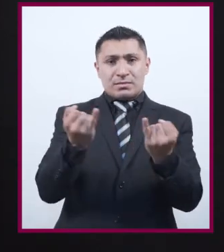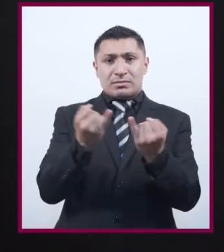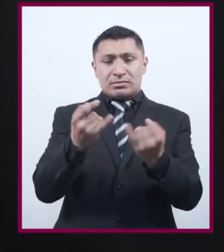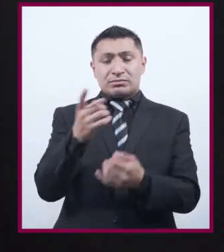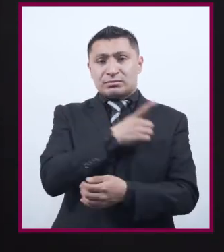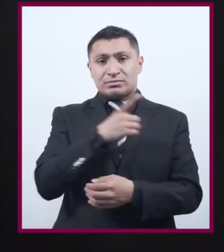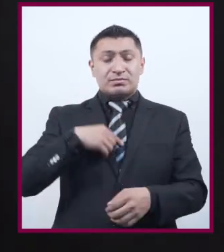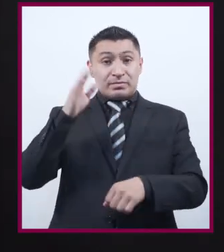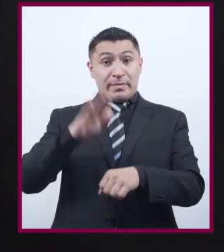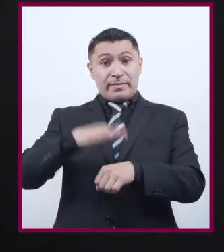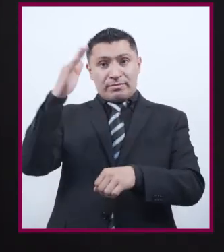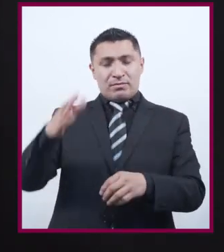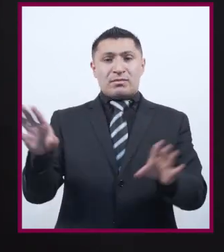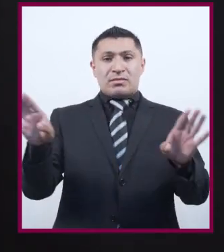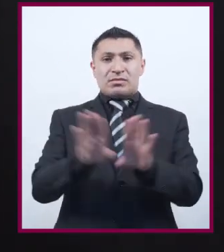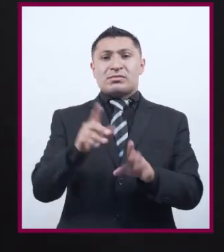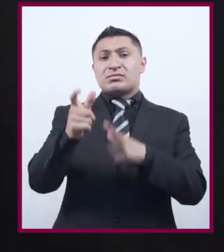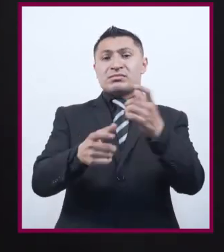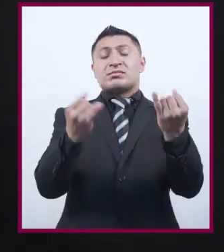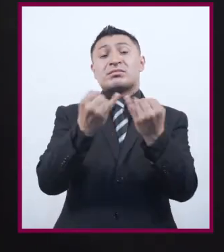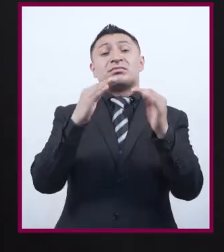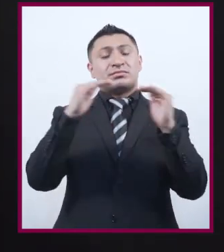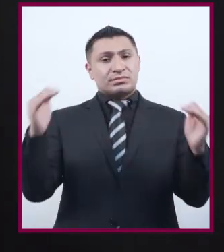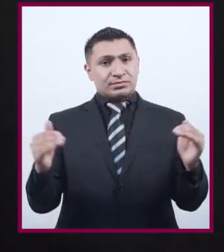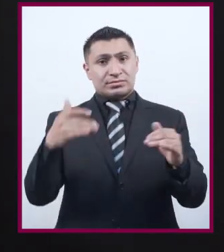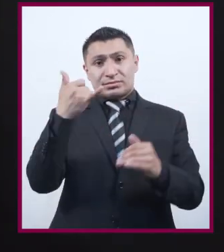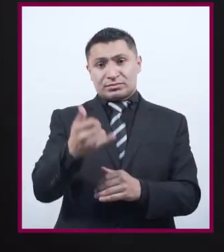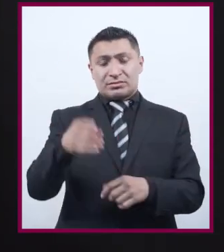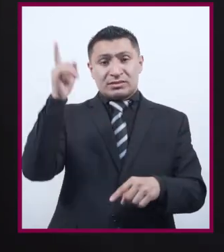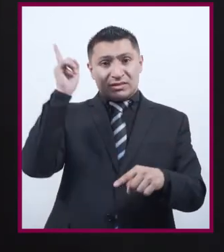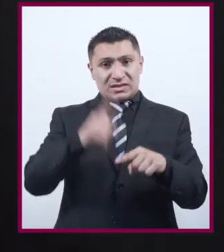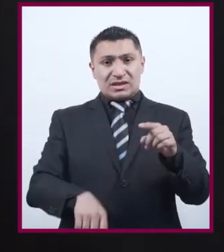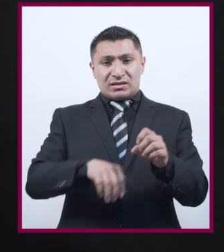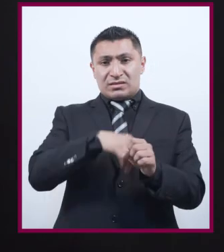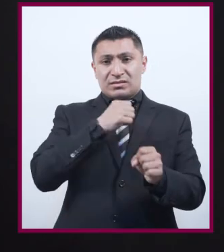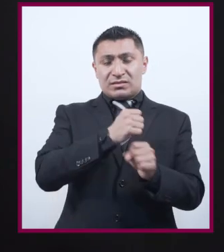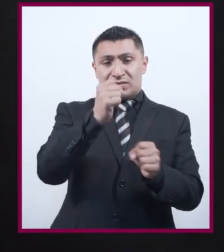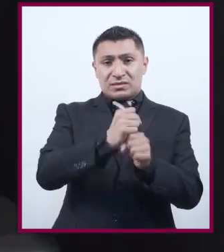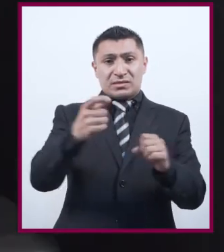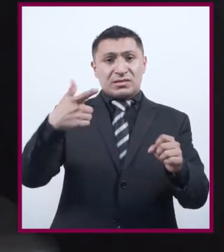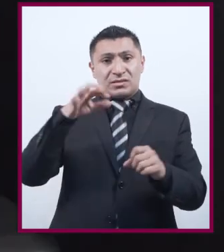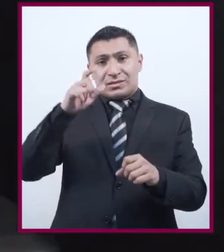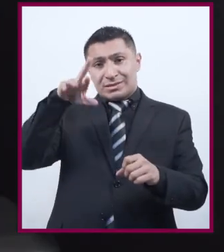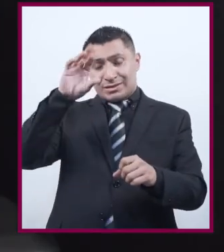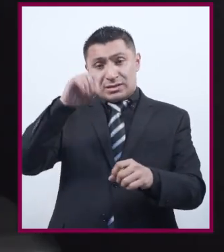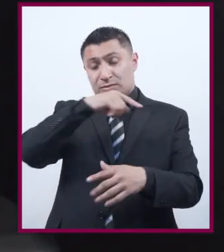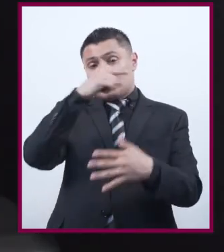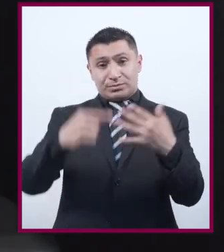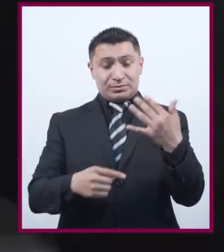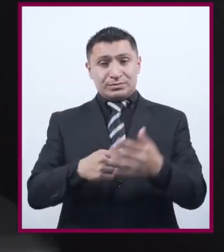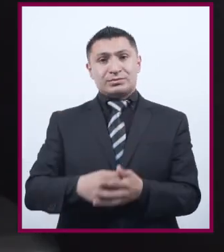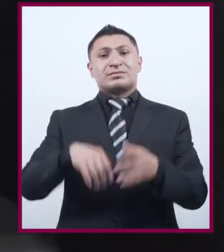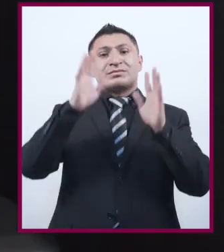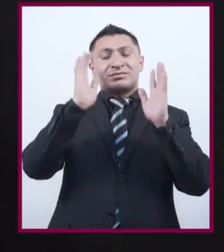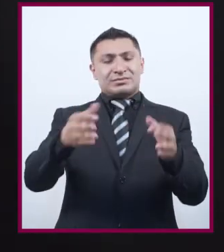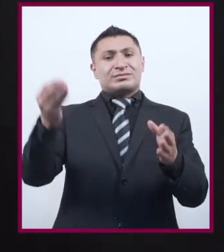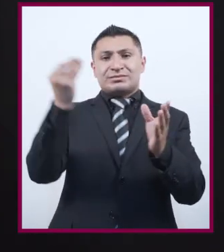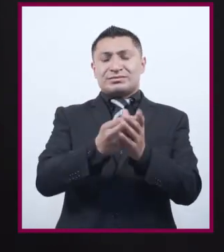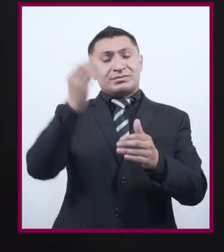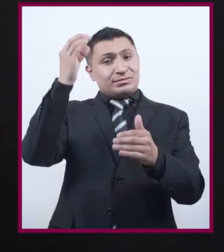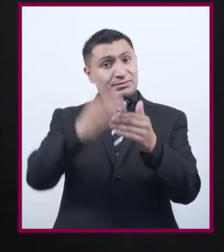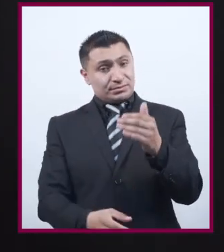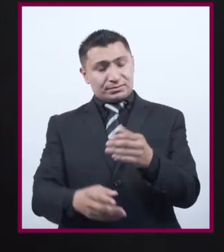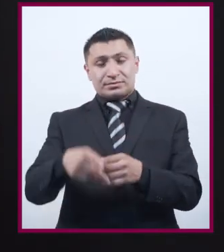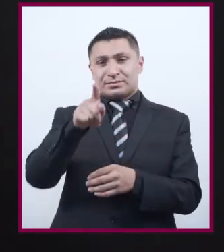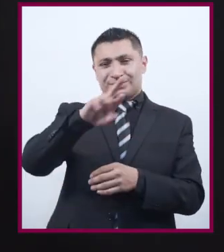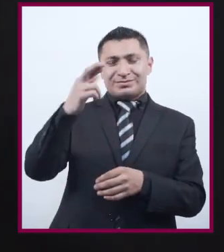más, como el salario igualitario y la erradicación de la violencia de género, entre otros. Ya hemos llegado al final del programa. Recuerda